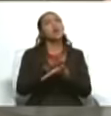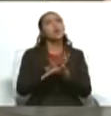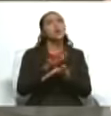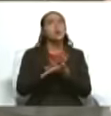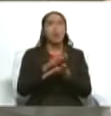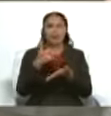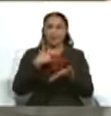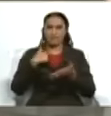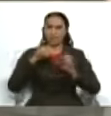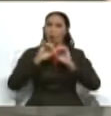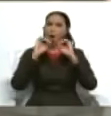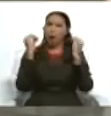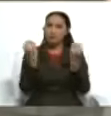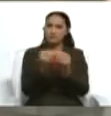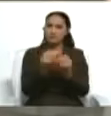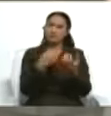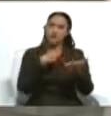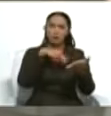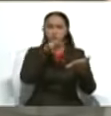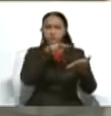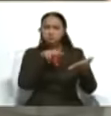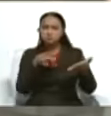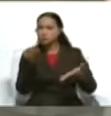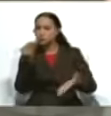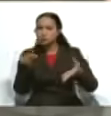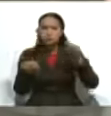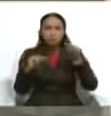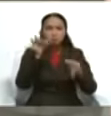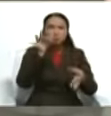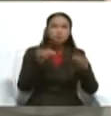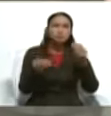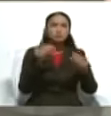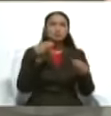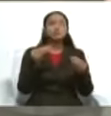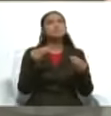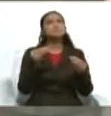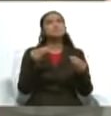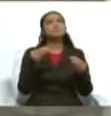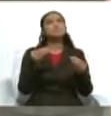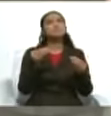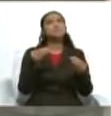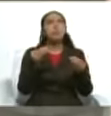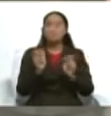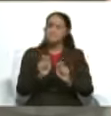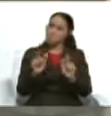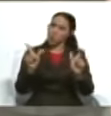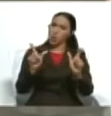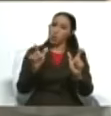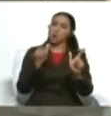cositas, leyendo cosas. ¡Pum! Y sale un video